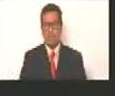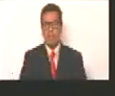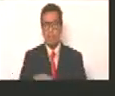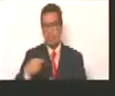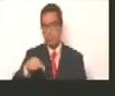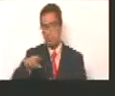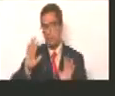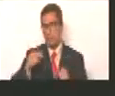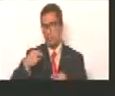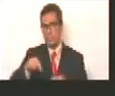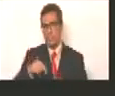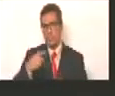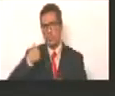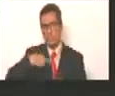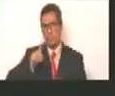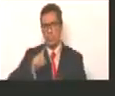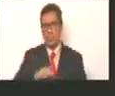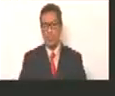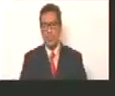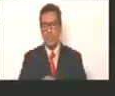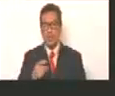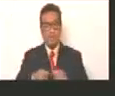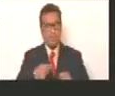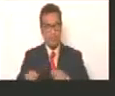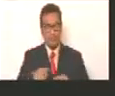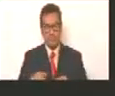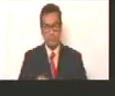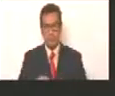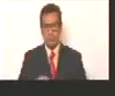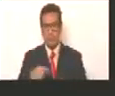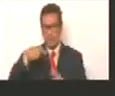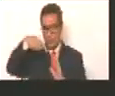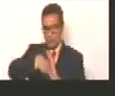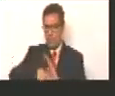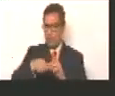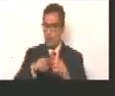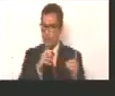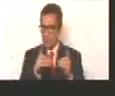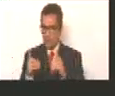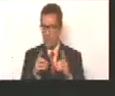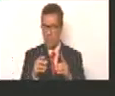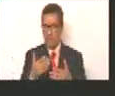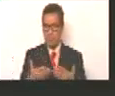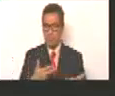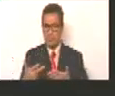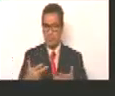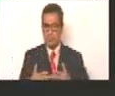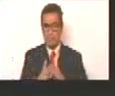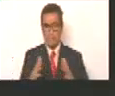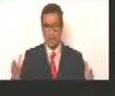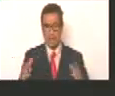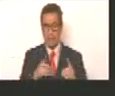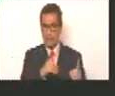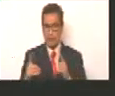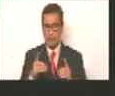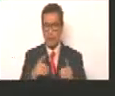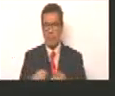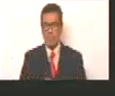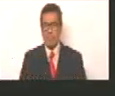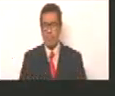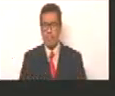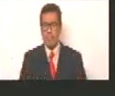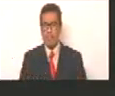deben ser manejadas con profundidad dialéctica, con altura dialéctica,